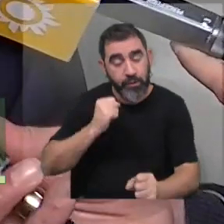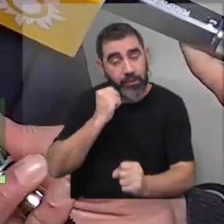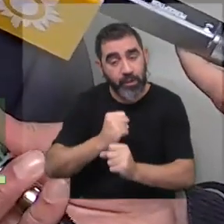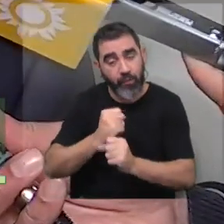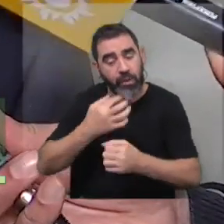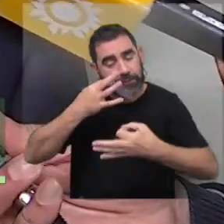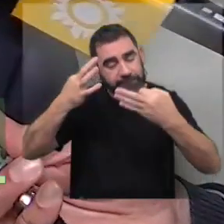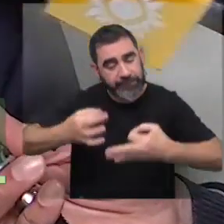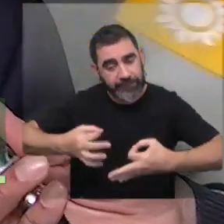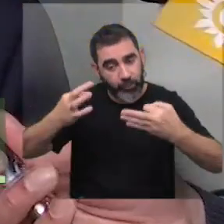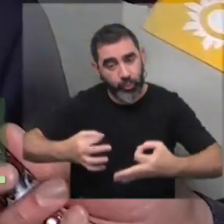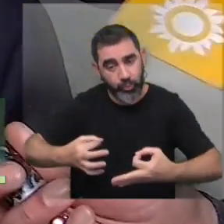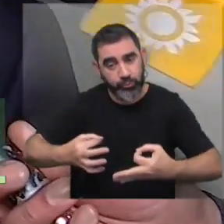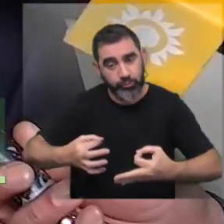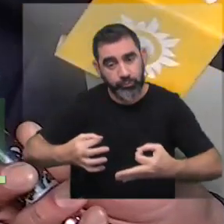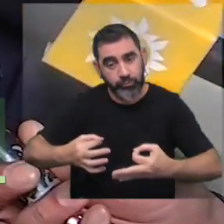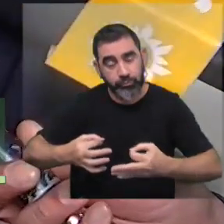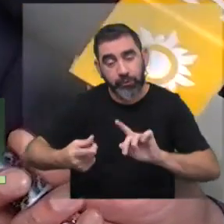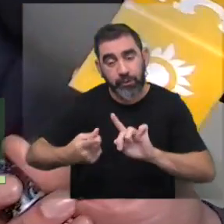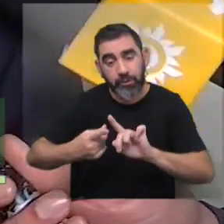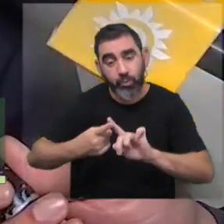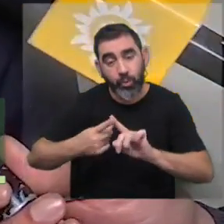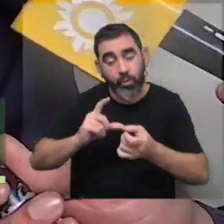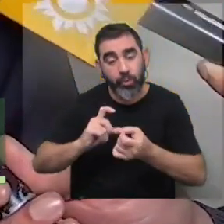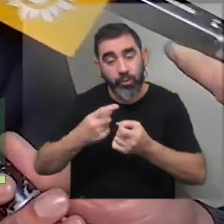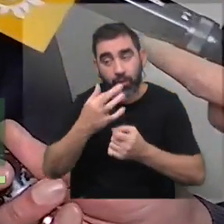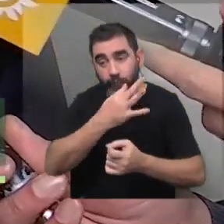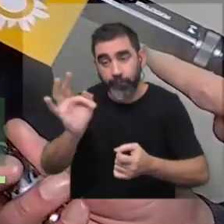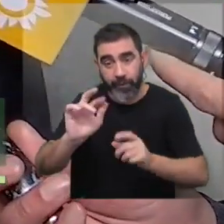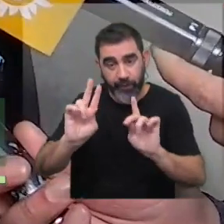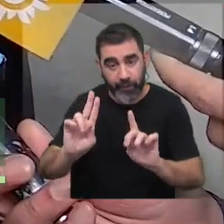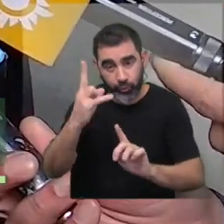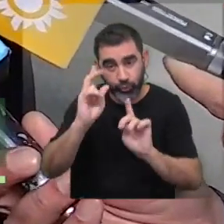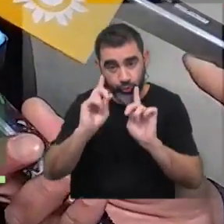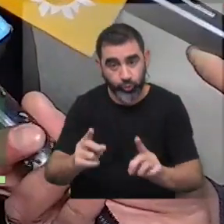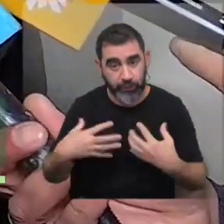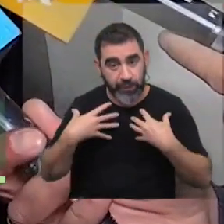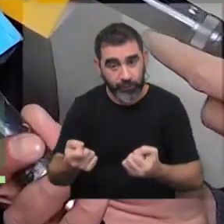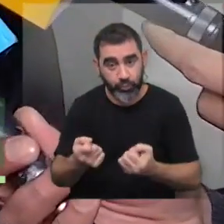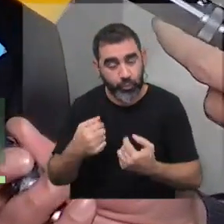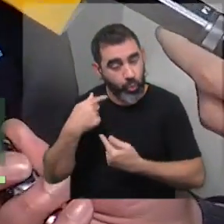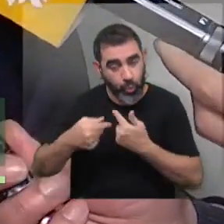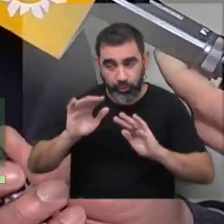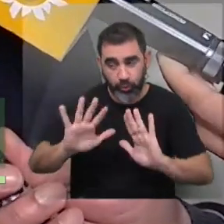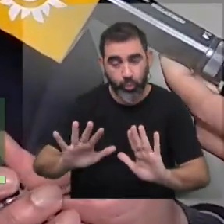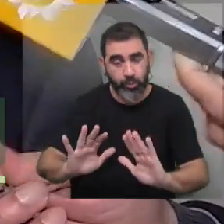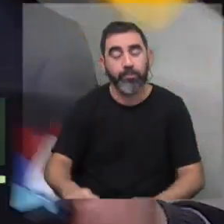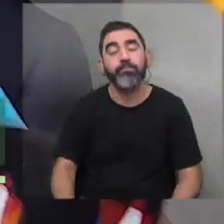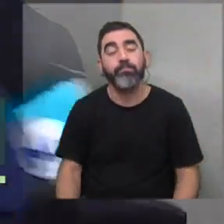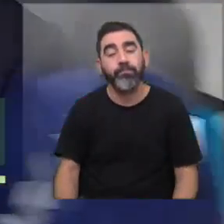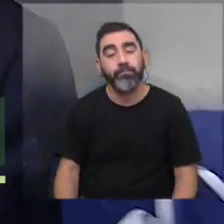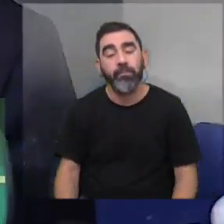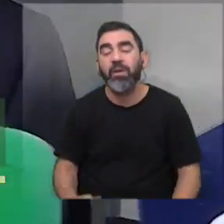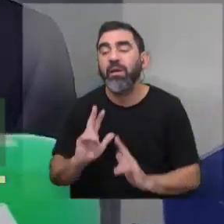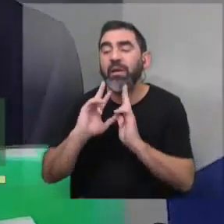están asegurados eh eso es un acuerdo que está firmado con las fuas casmu Así que eso se va a seguir manteniendo como corresponde qué se le